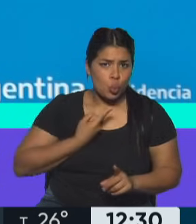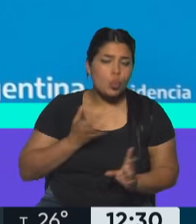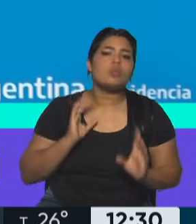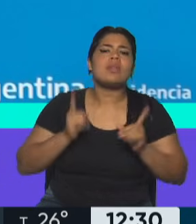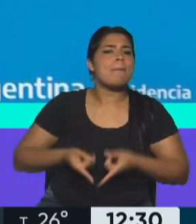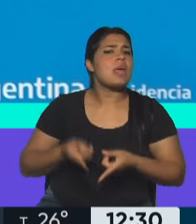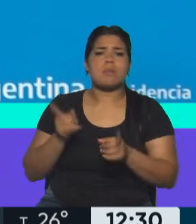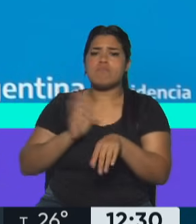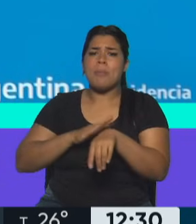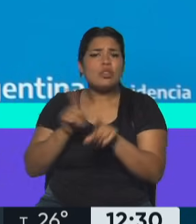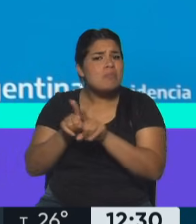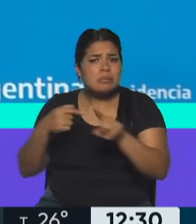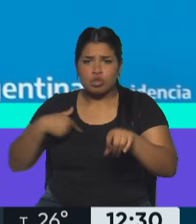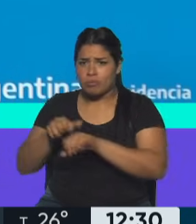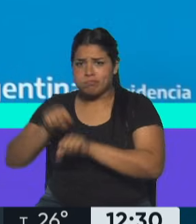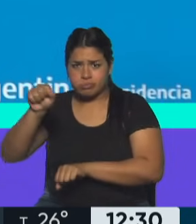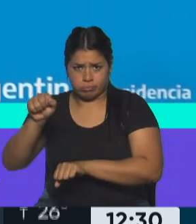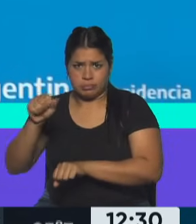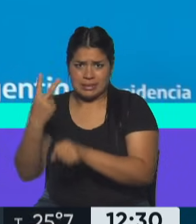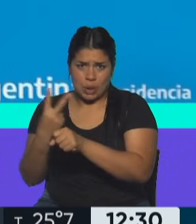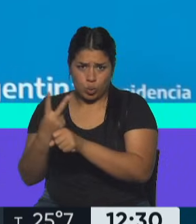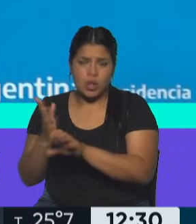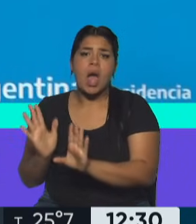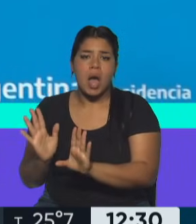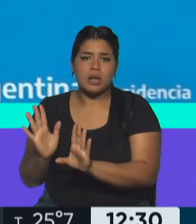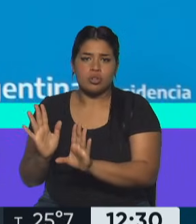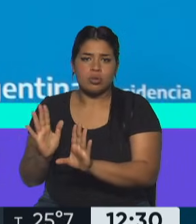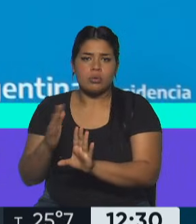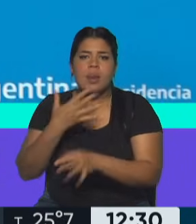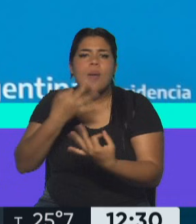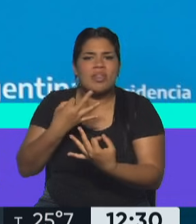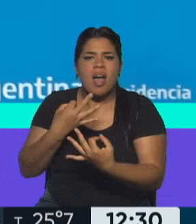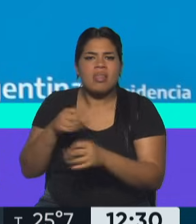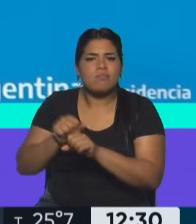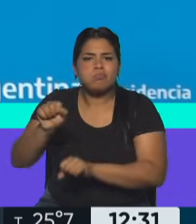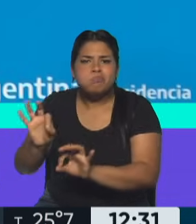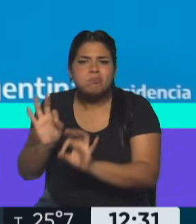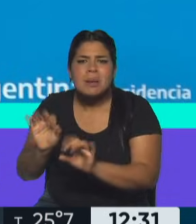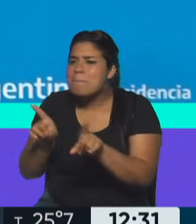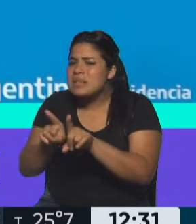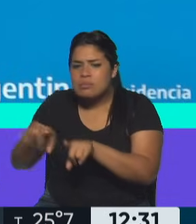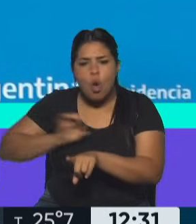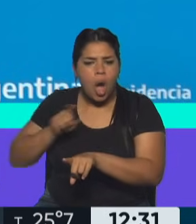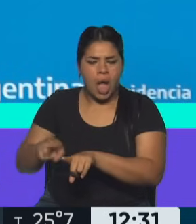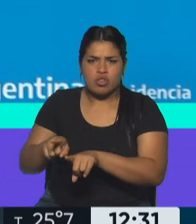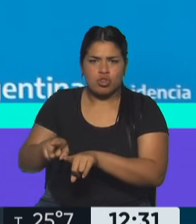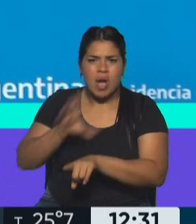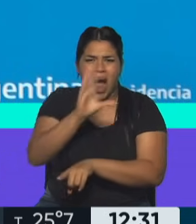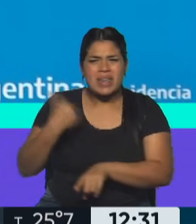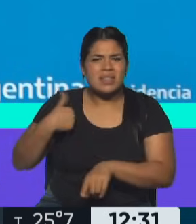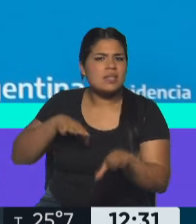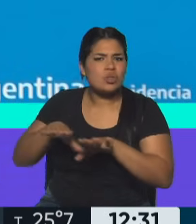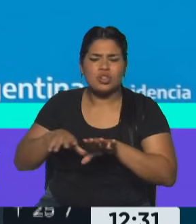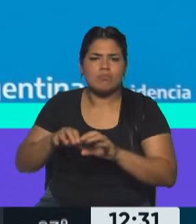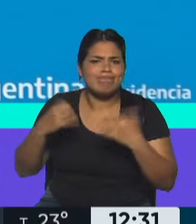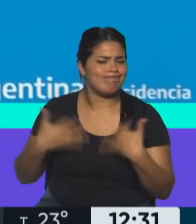secundario en ese momento, tuvimos una cantidad terminamos quinto año ese año, ¿no? En el que todo lo que pasaba en el país era más importante que lo que